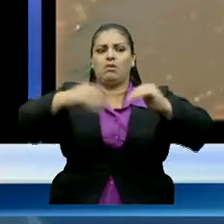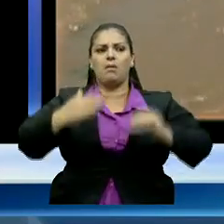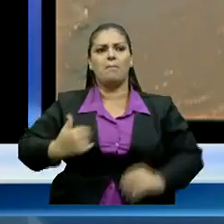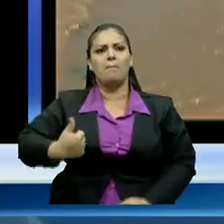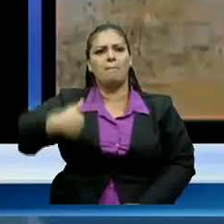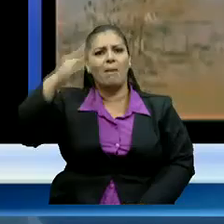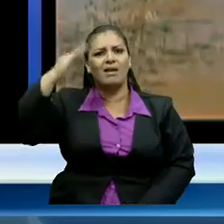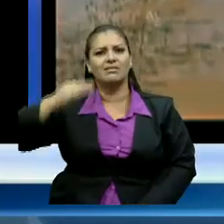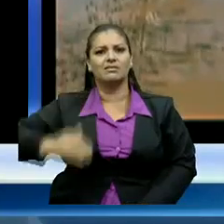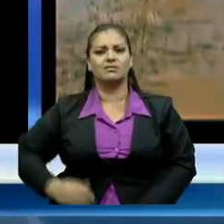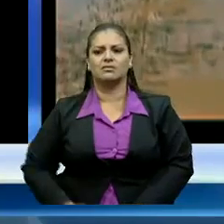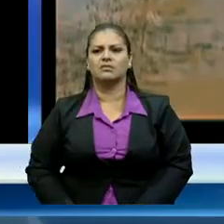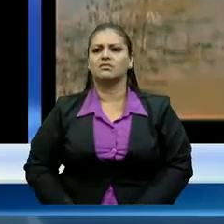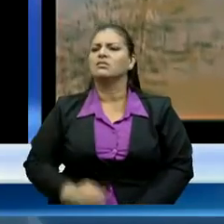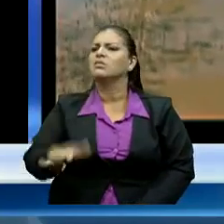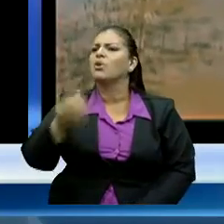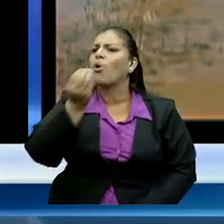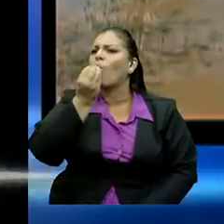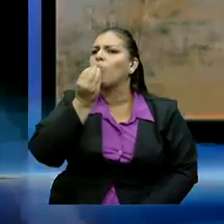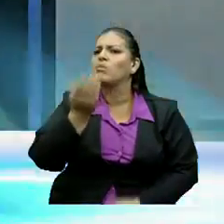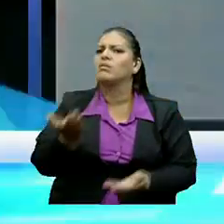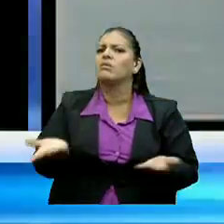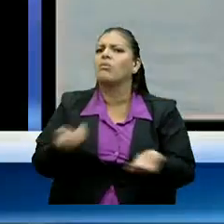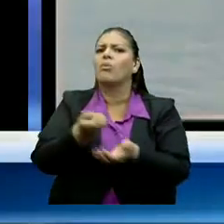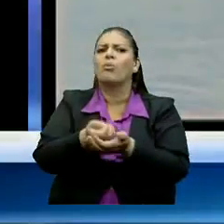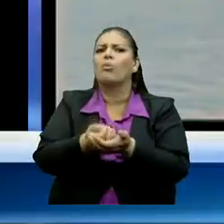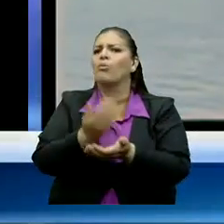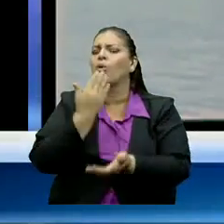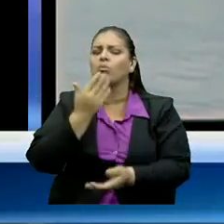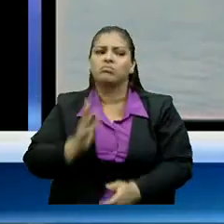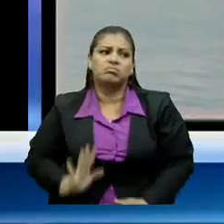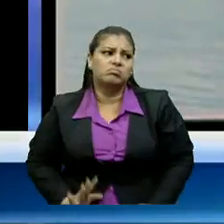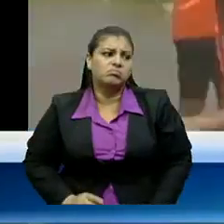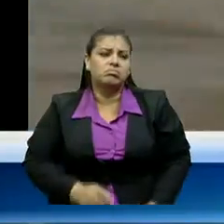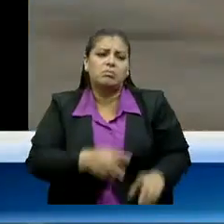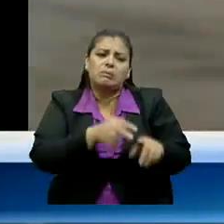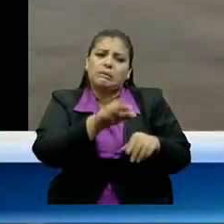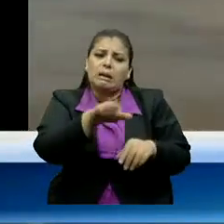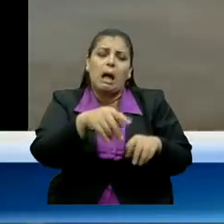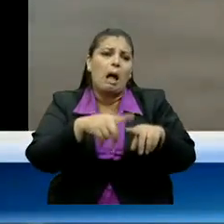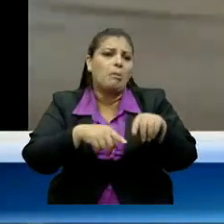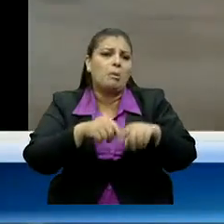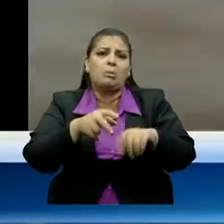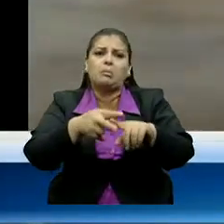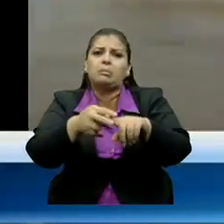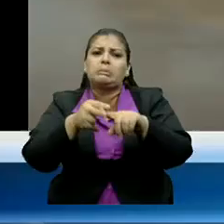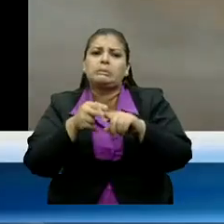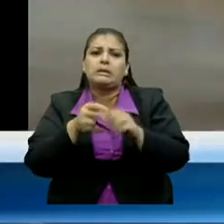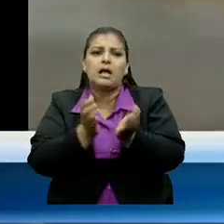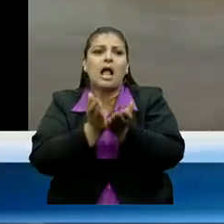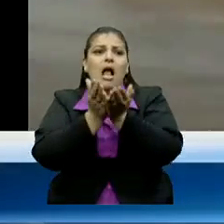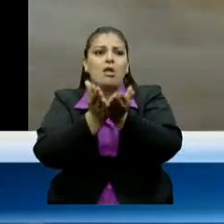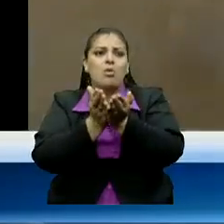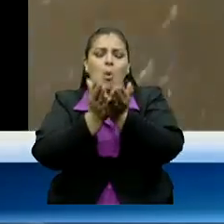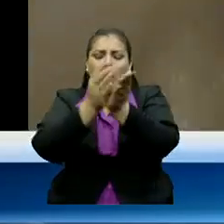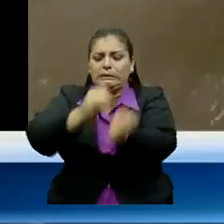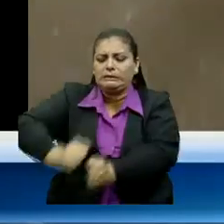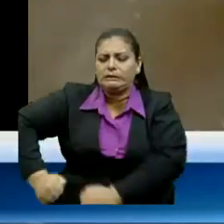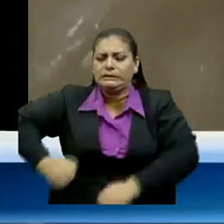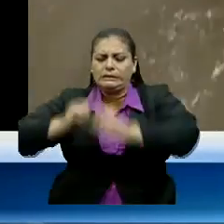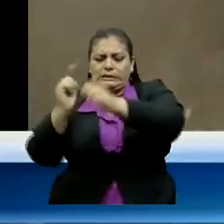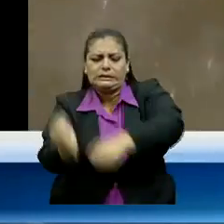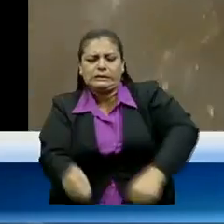pueda, completando canoa. Como se pueda, se les puede llevar. Pero la fuerza del estero Bijagual